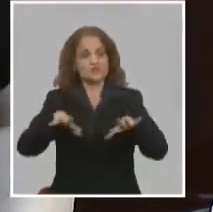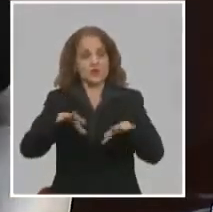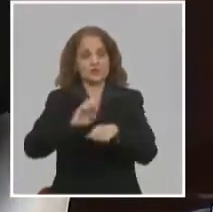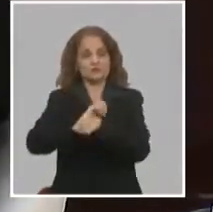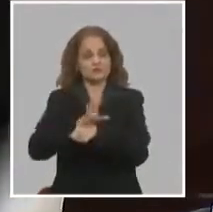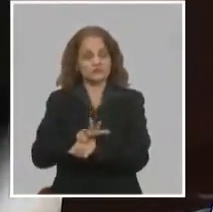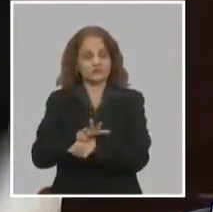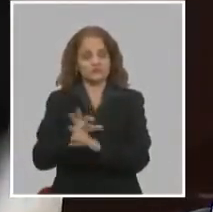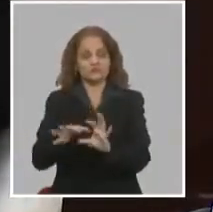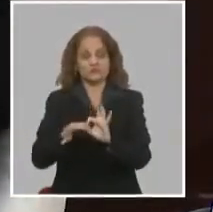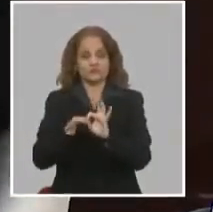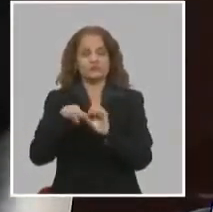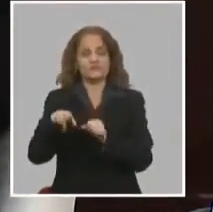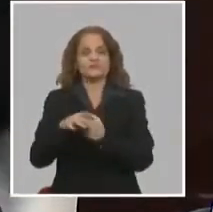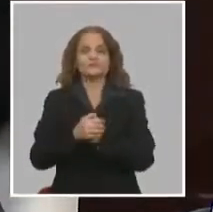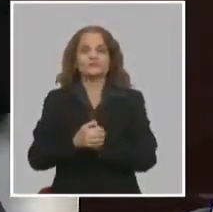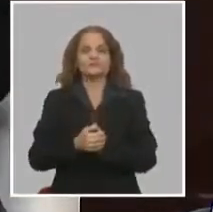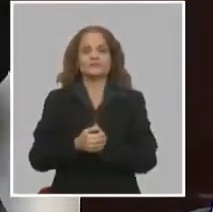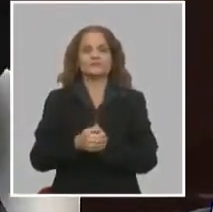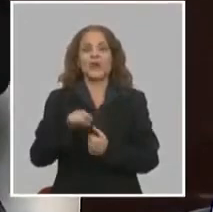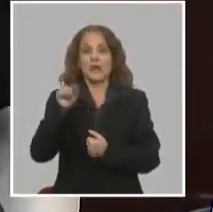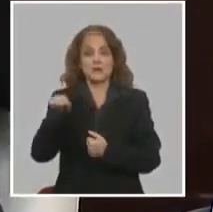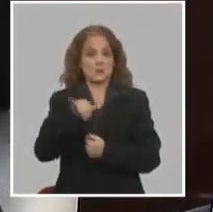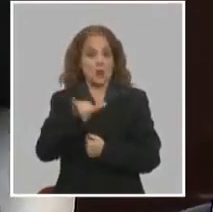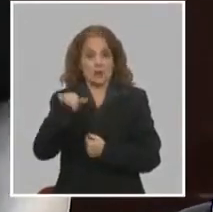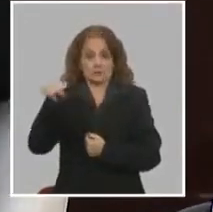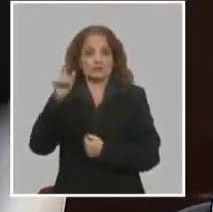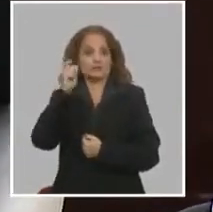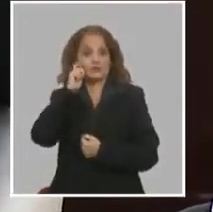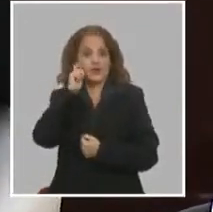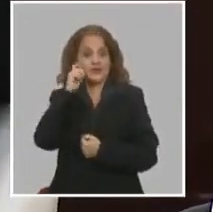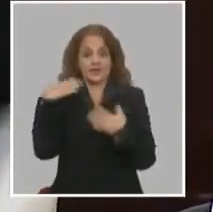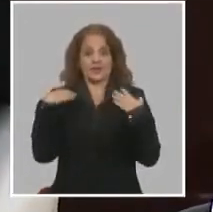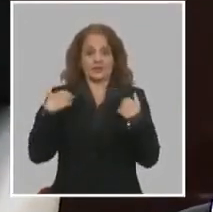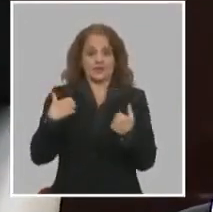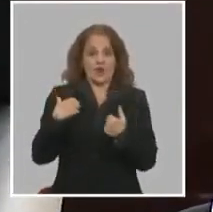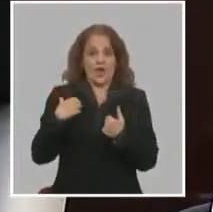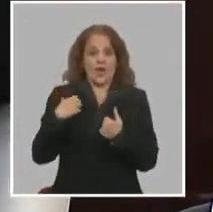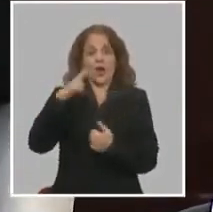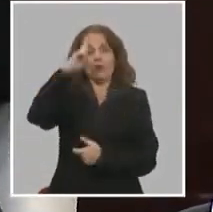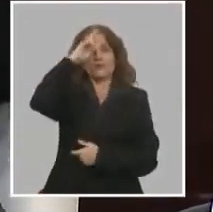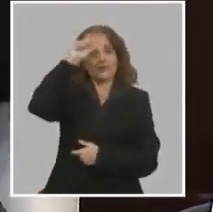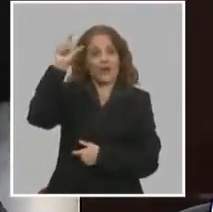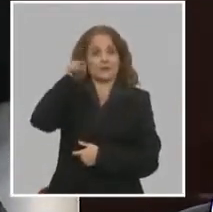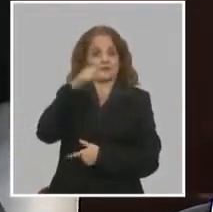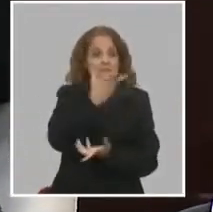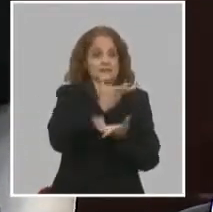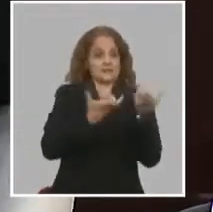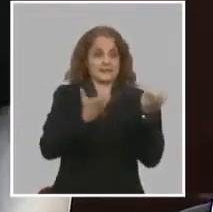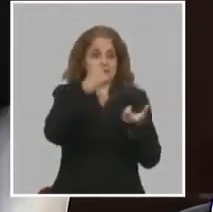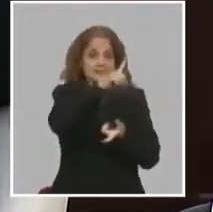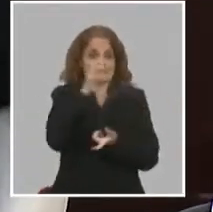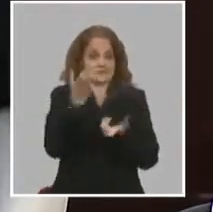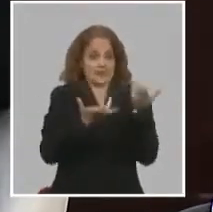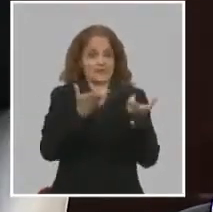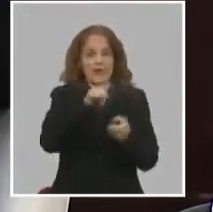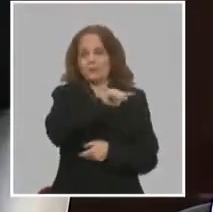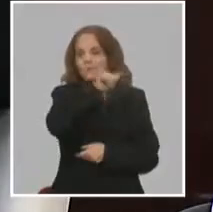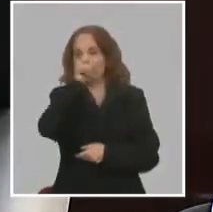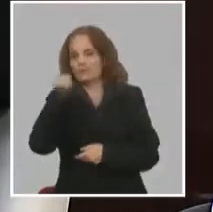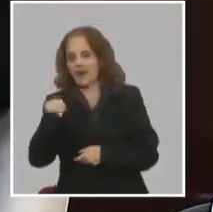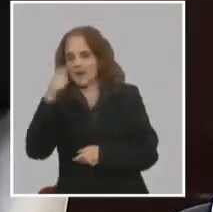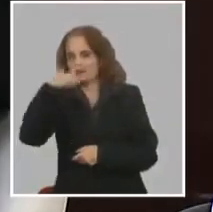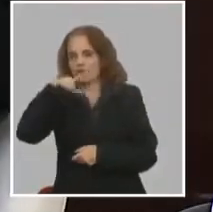ahora directora del Hospital de Cienfuegos y allí al frente de ese grupo que está también en Morón dando la batalla contra